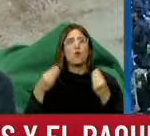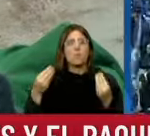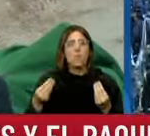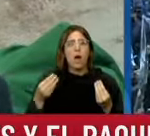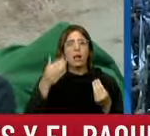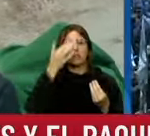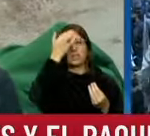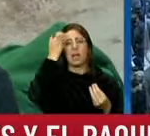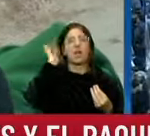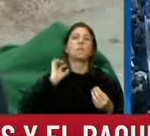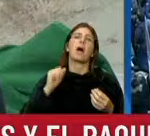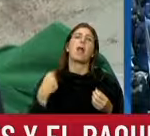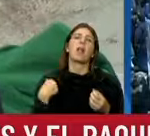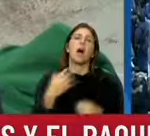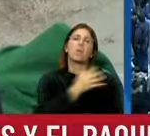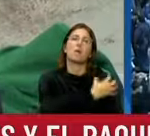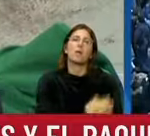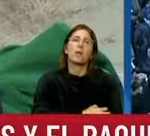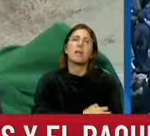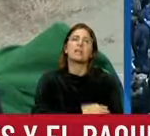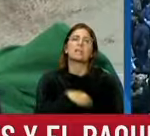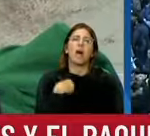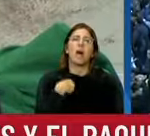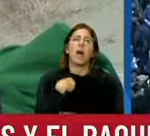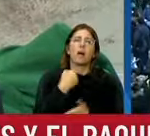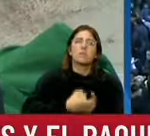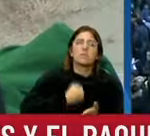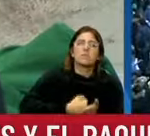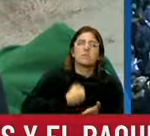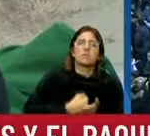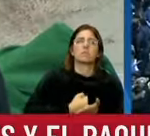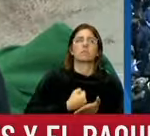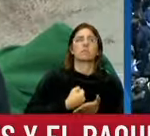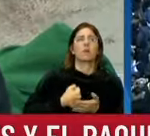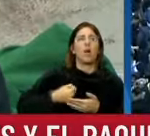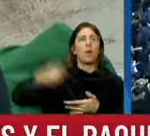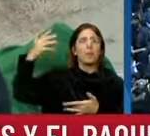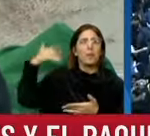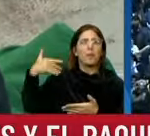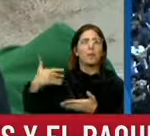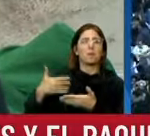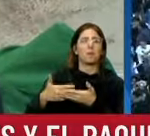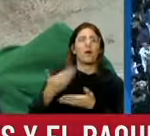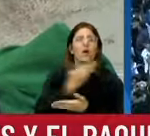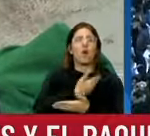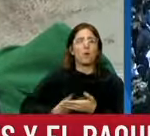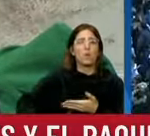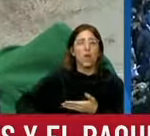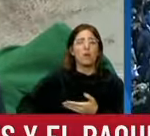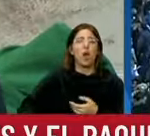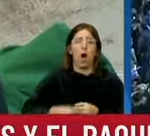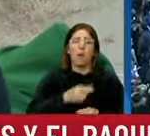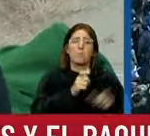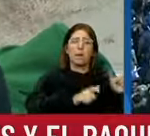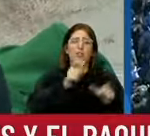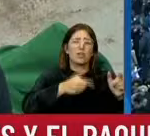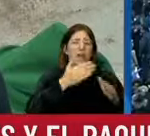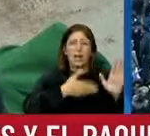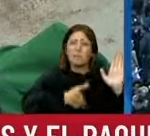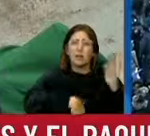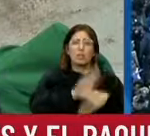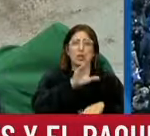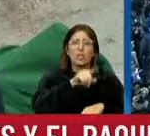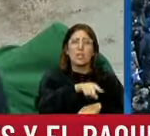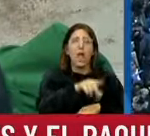claro, que no validó ninguna credencial. Kicillof al menos fue una elección y la ganó. Fue a dos elecciones y la ganó.